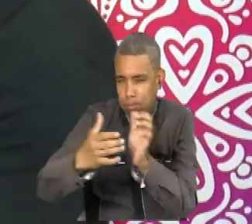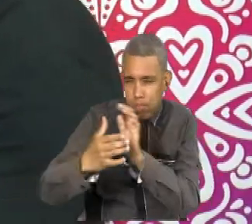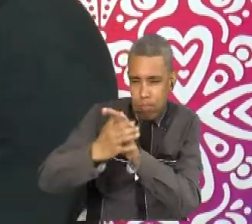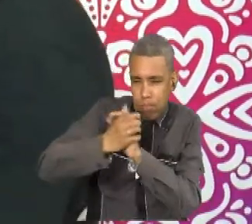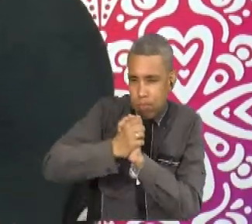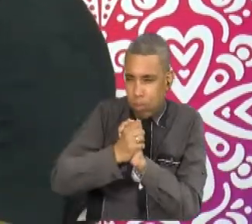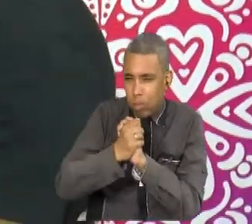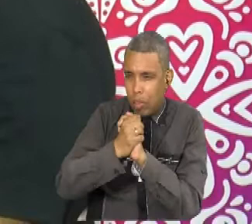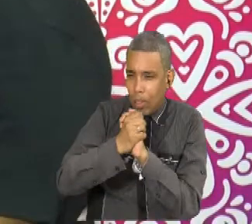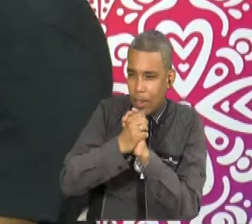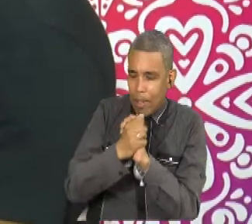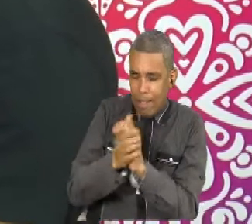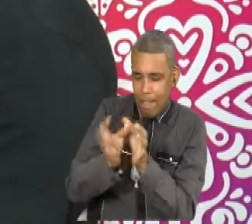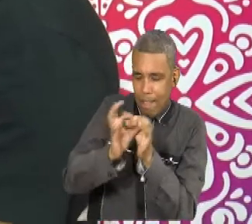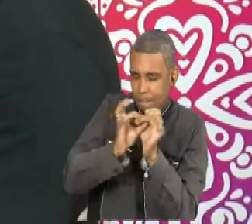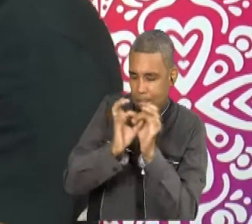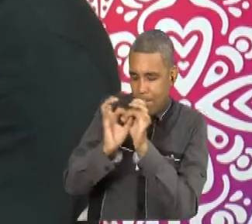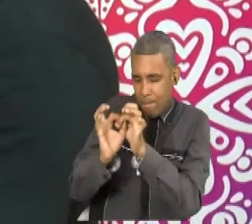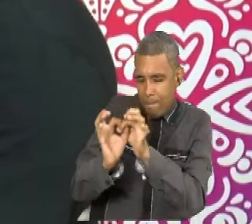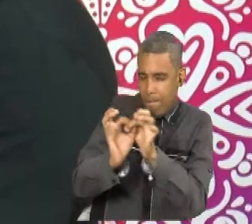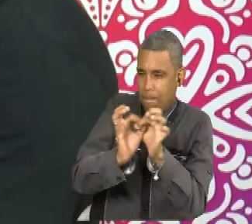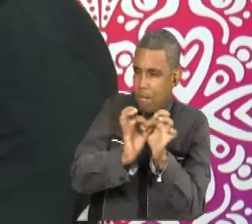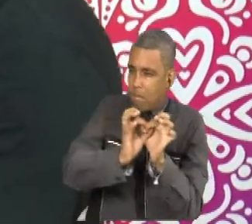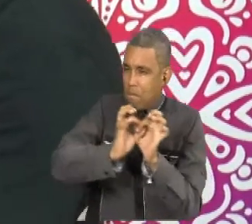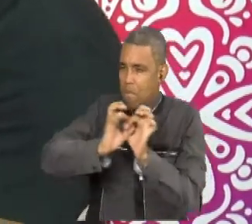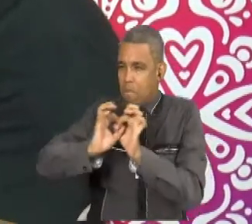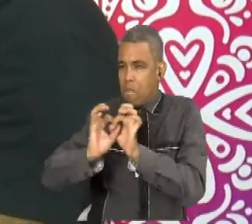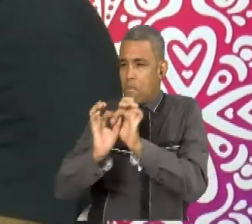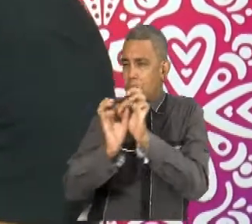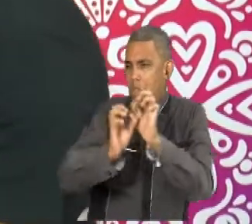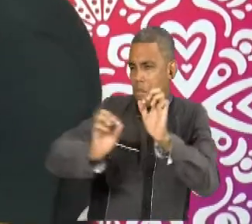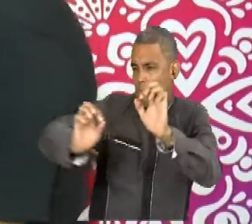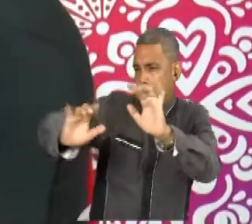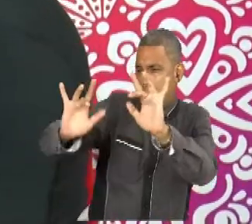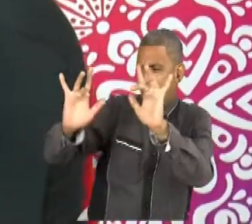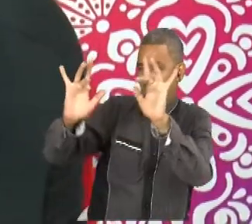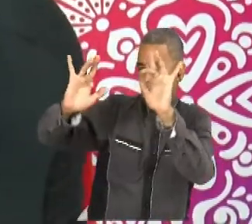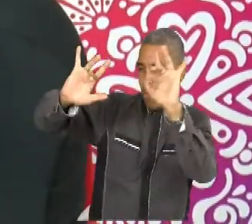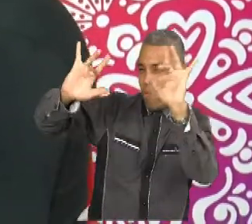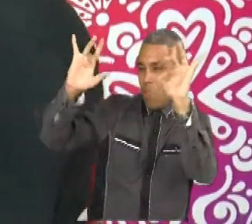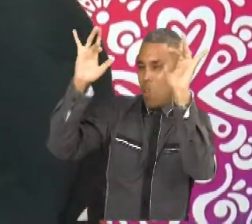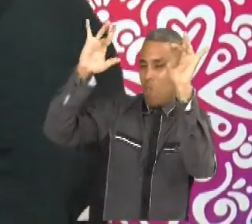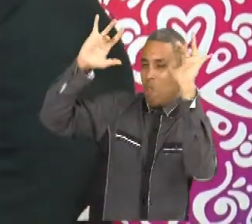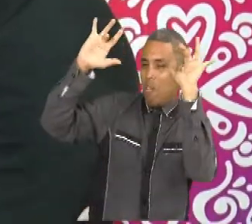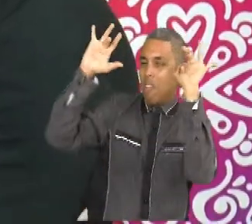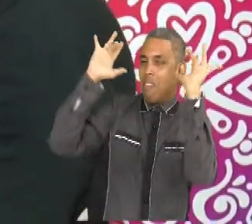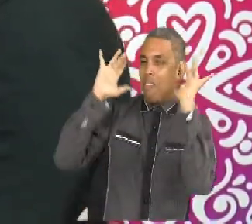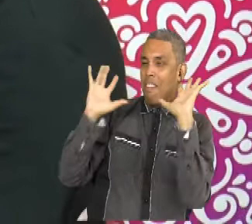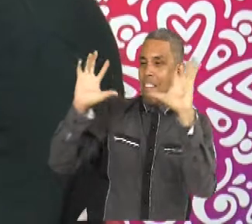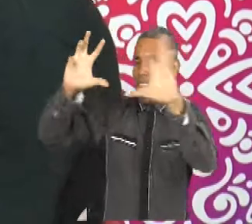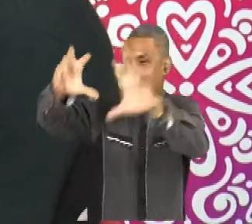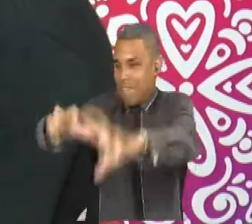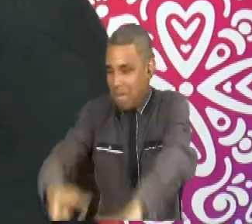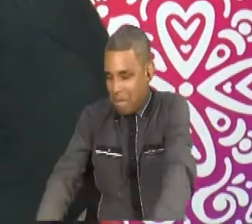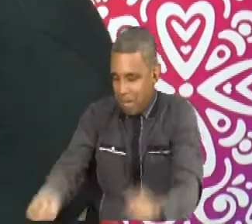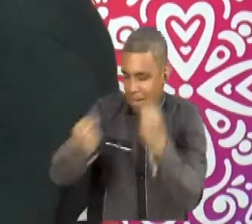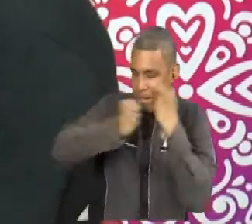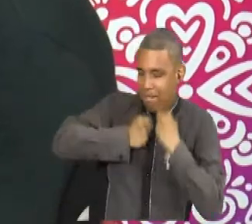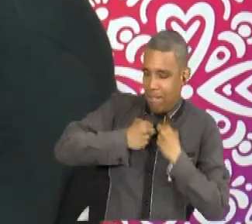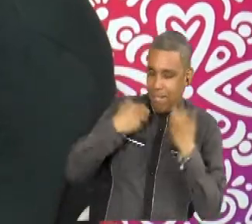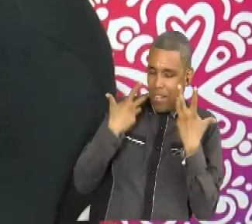niña. La princesa que yo quiero, la que sueño de noche y de día. Yo que no